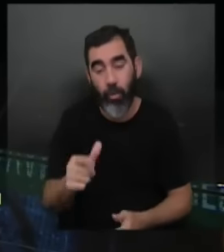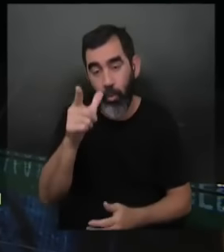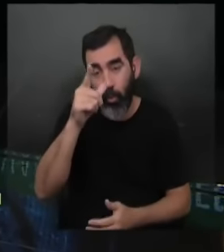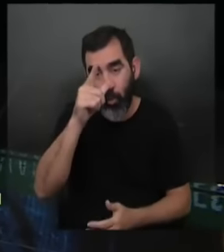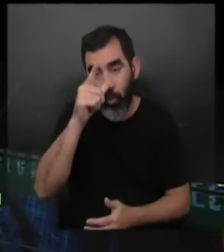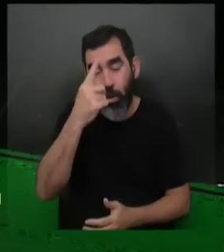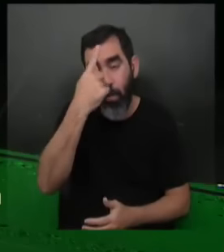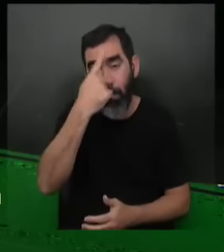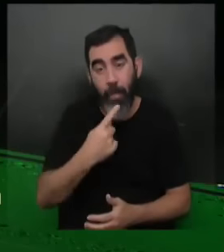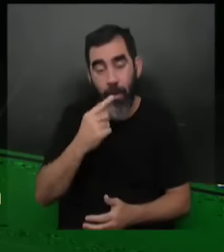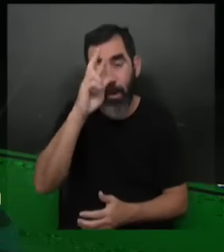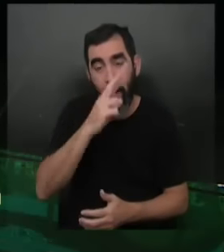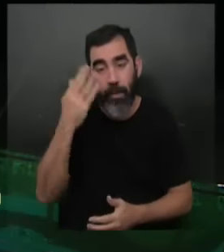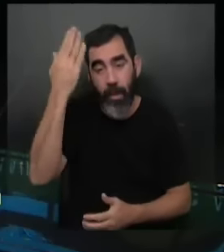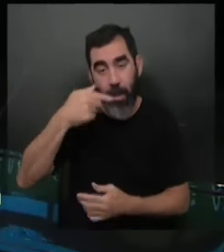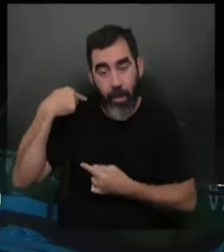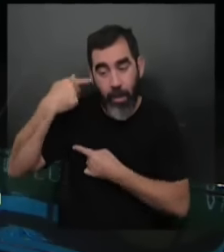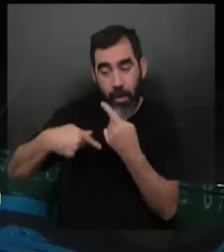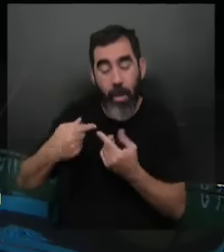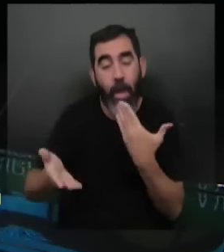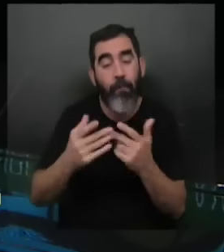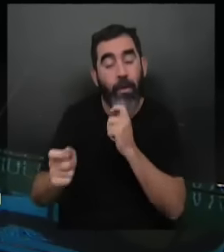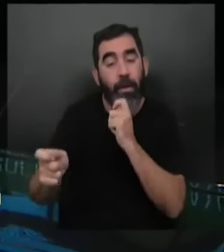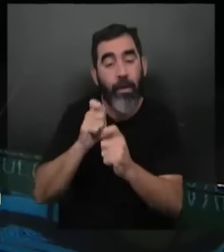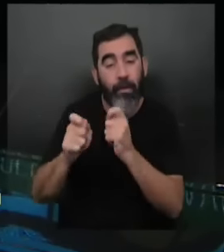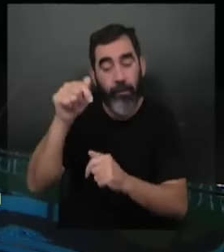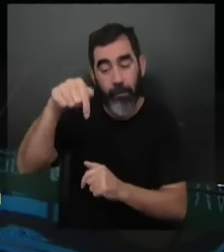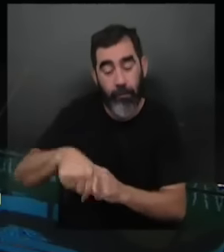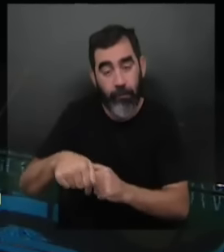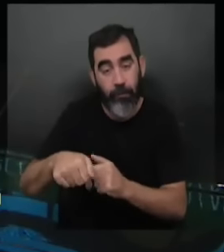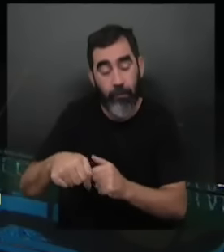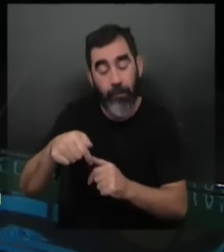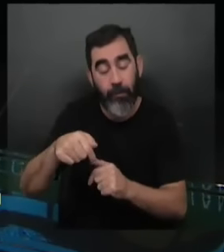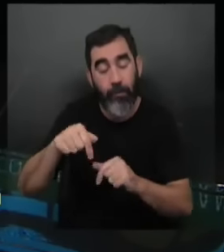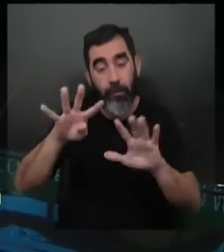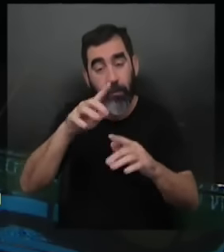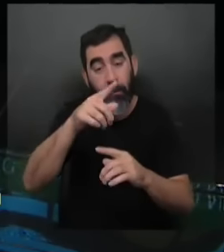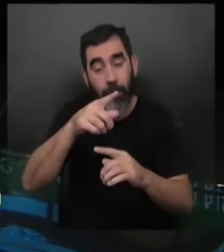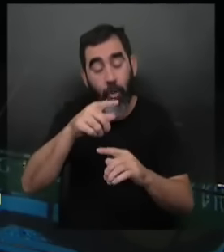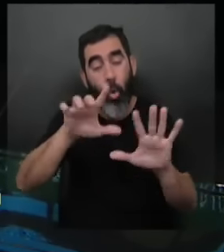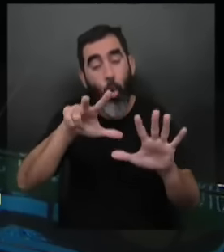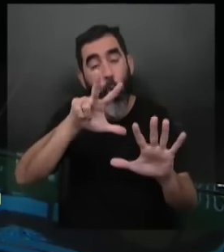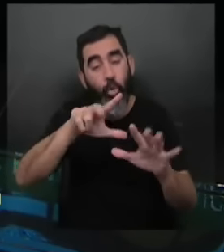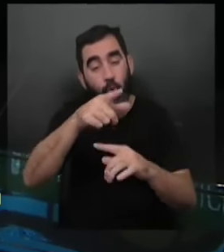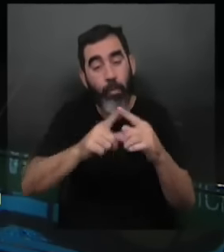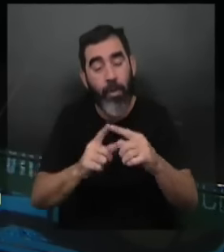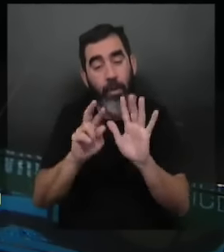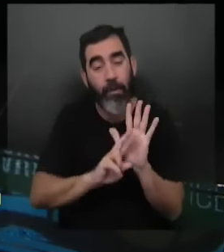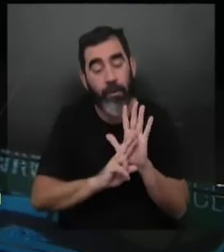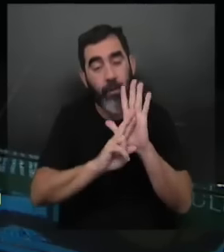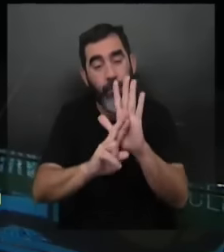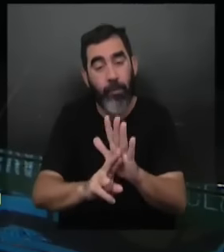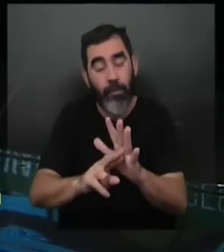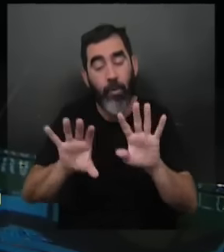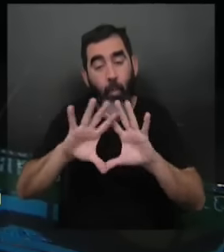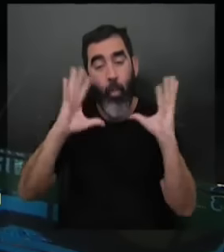afrodescendencia y por eso vamos a estar hablando en la entrevista central de esta edición eh con eh una representante de